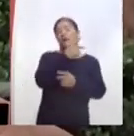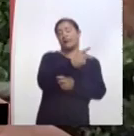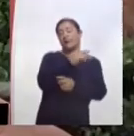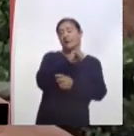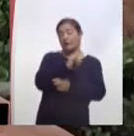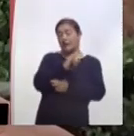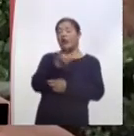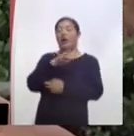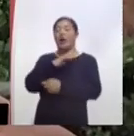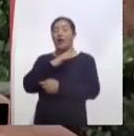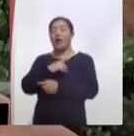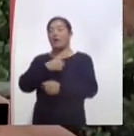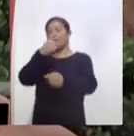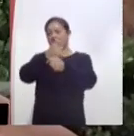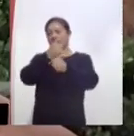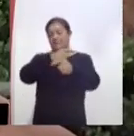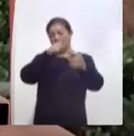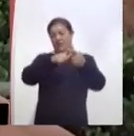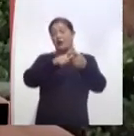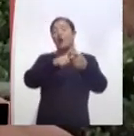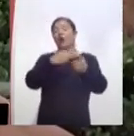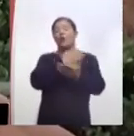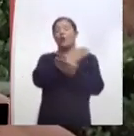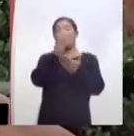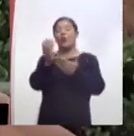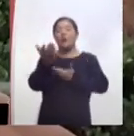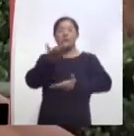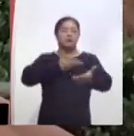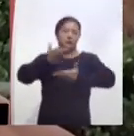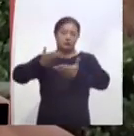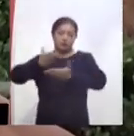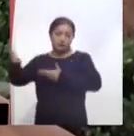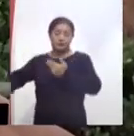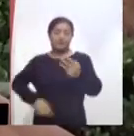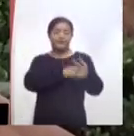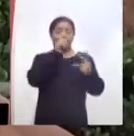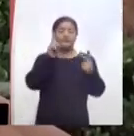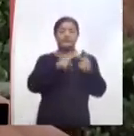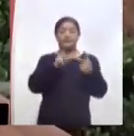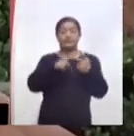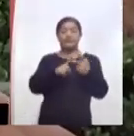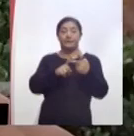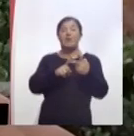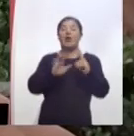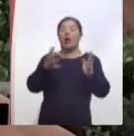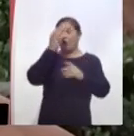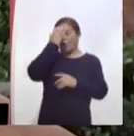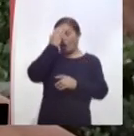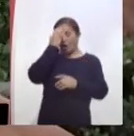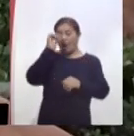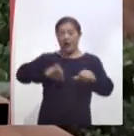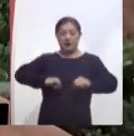ahorita, compartiendo los cuentos. Una segunda etapa es ya darles a conocer actividades más específicas con